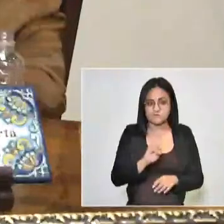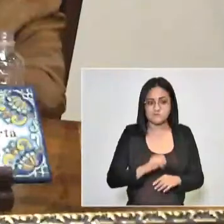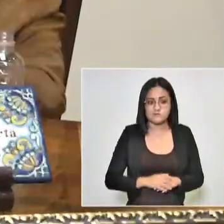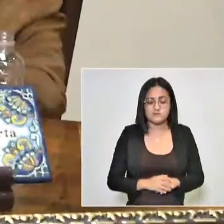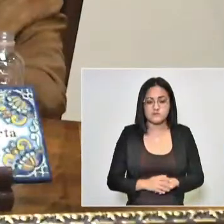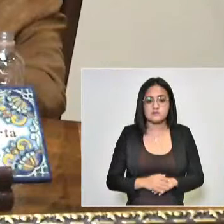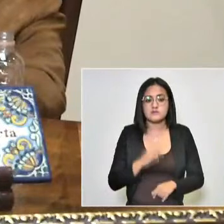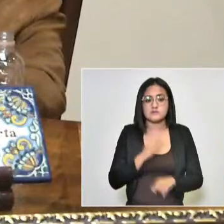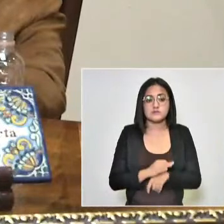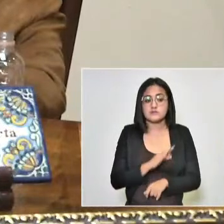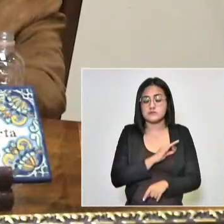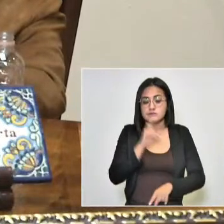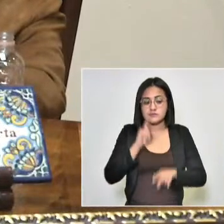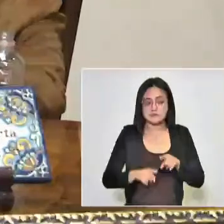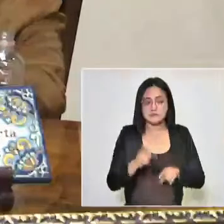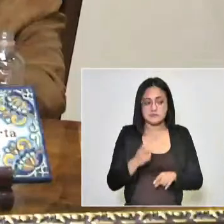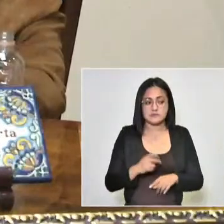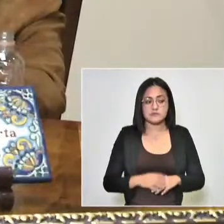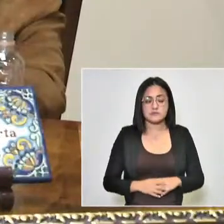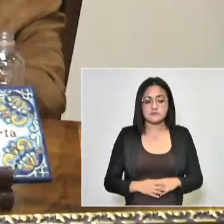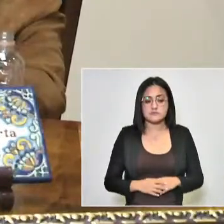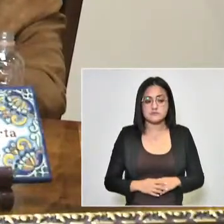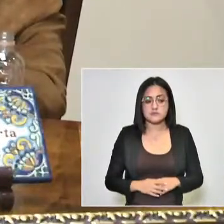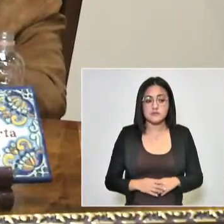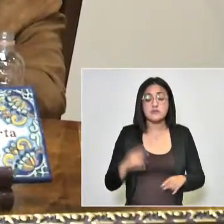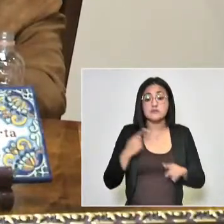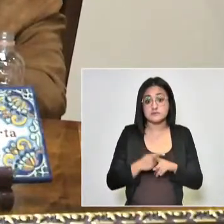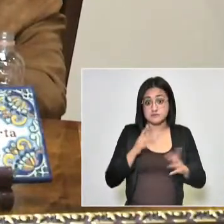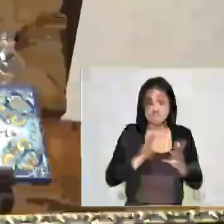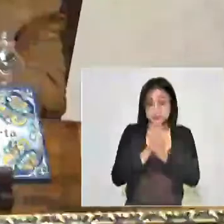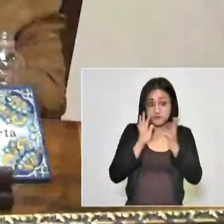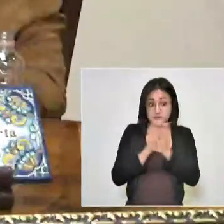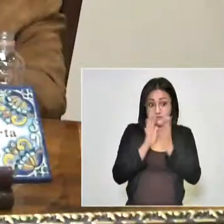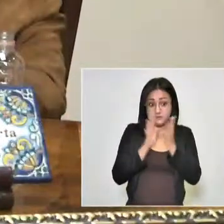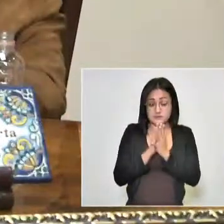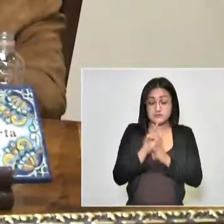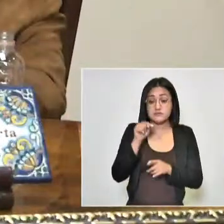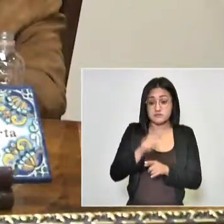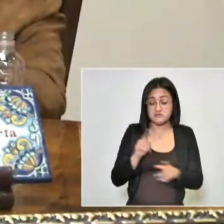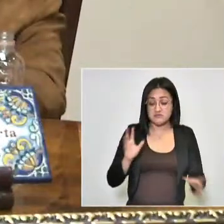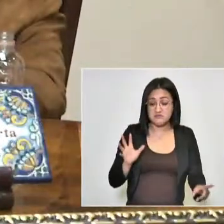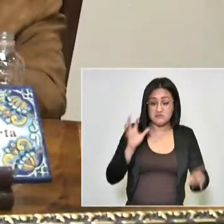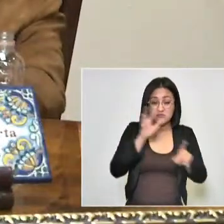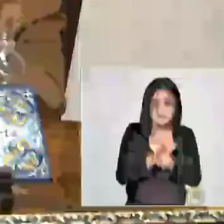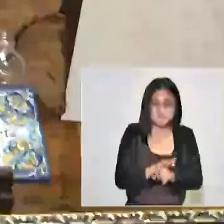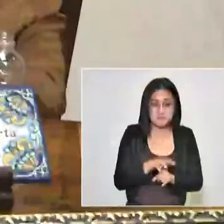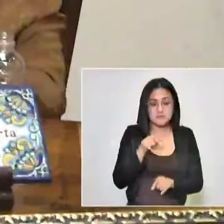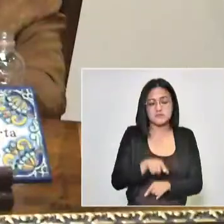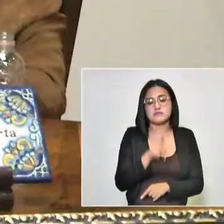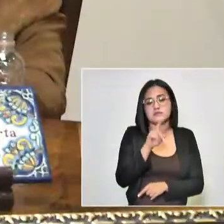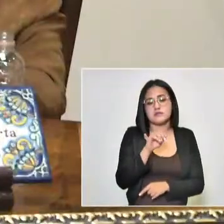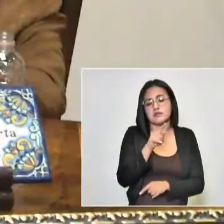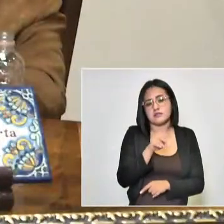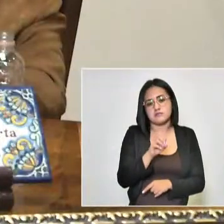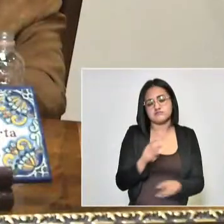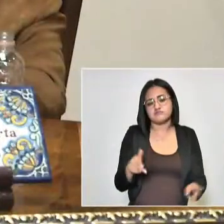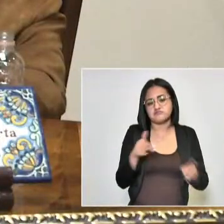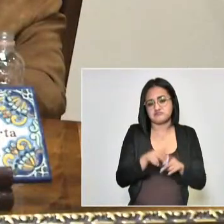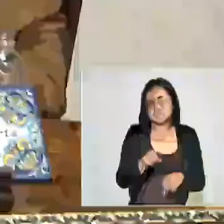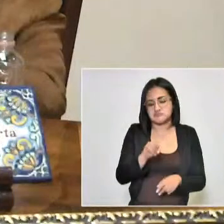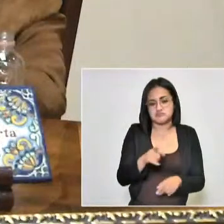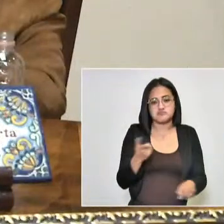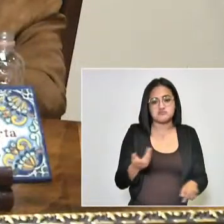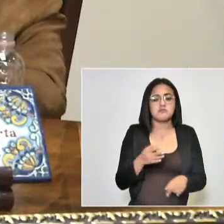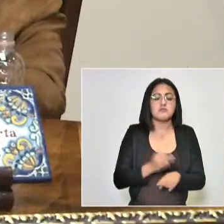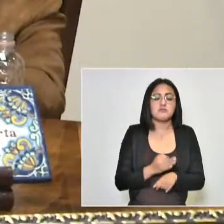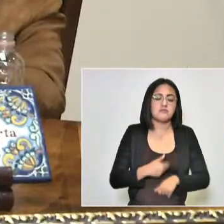No puede quedar exonerado. Quienes participen en linchamientos cometen delitos y no pueden